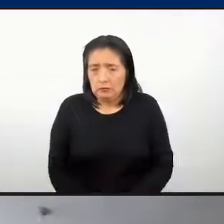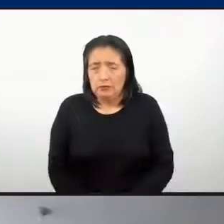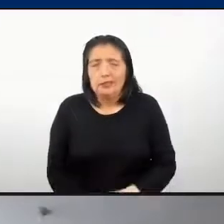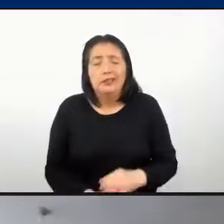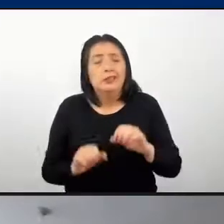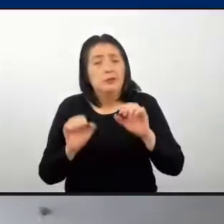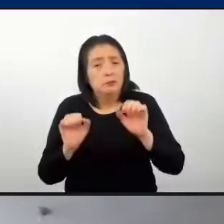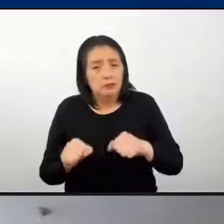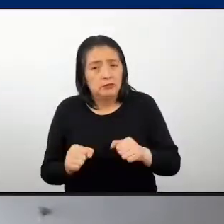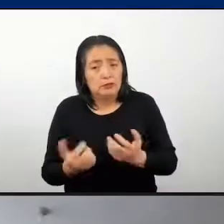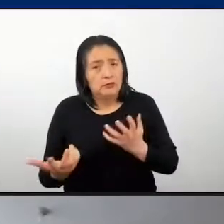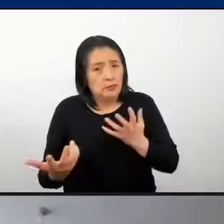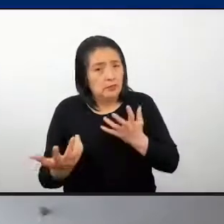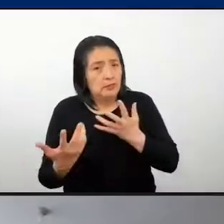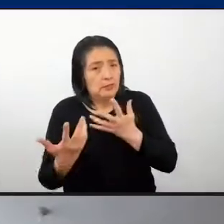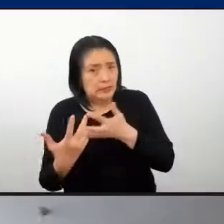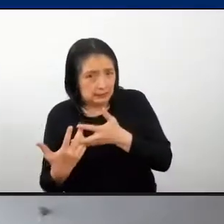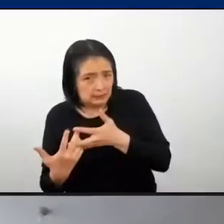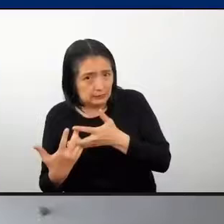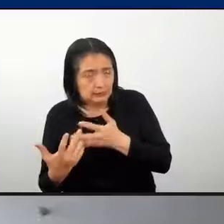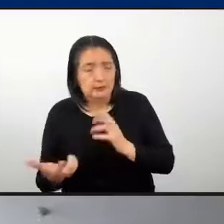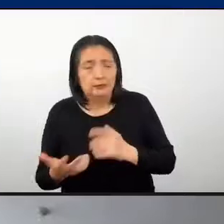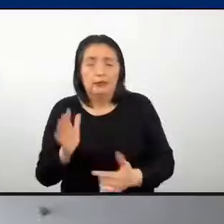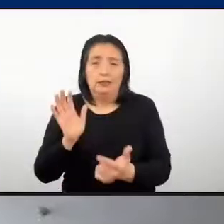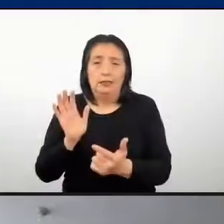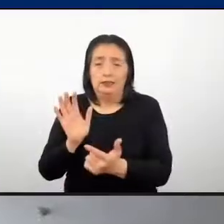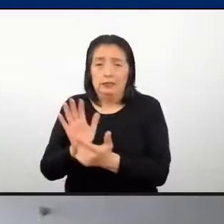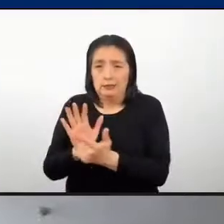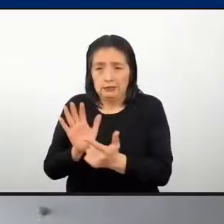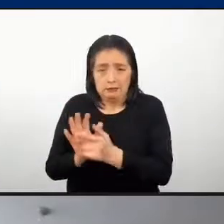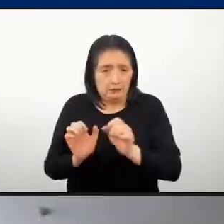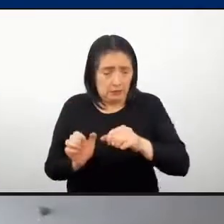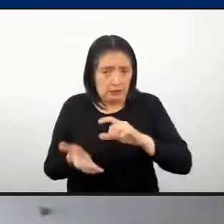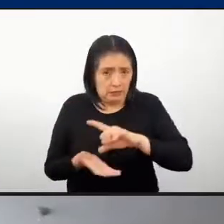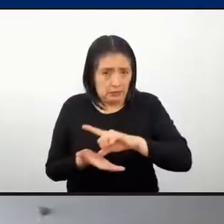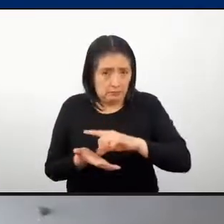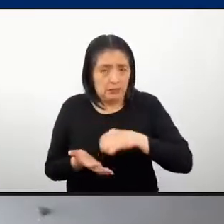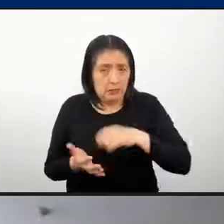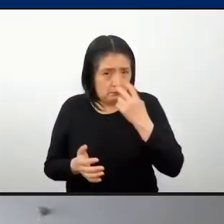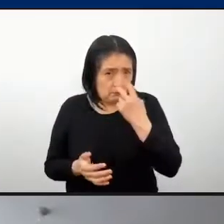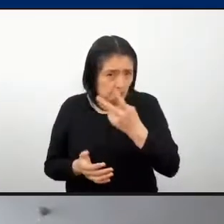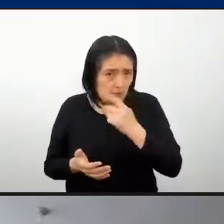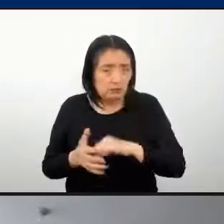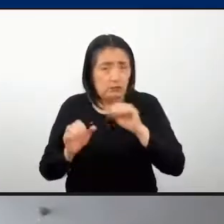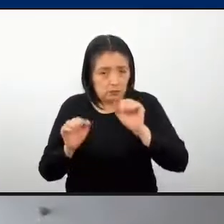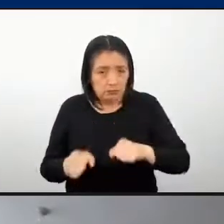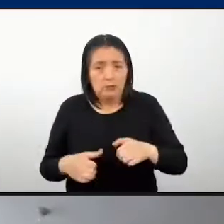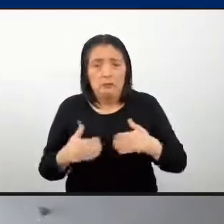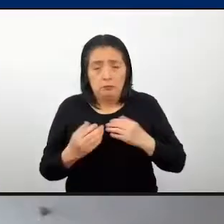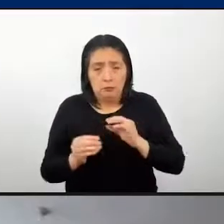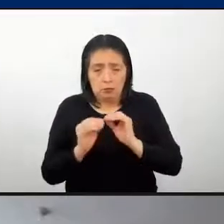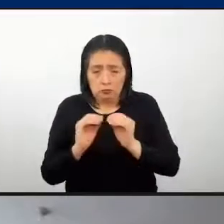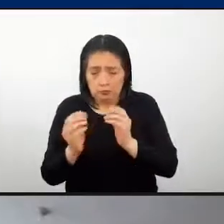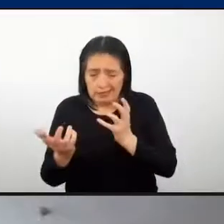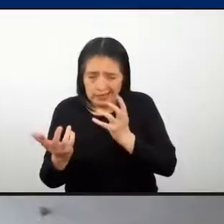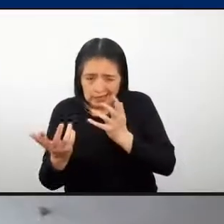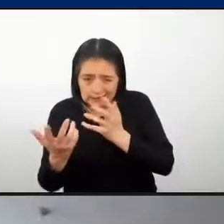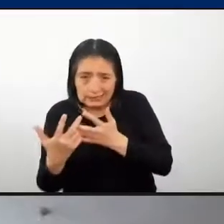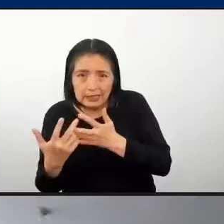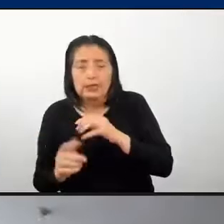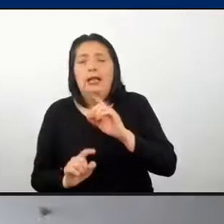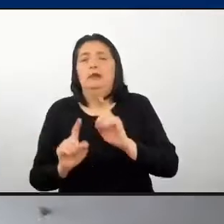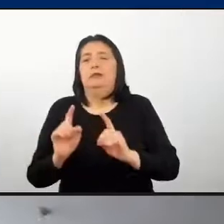posibilidad de adaptarse. Y en Lima hemos visto eso, nos hemos adaptado en alguna